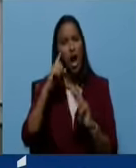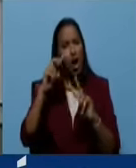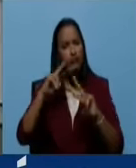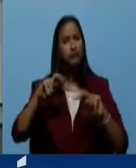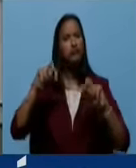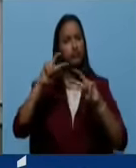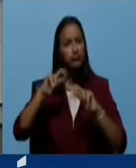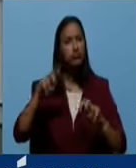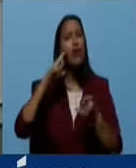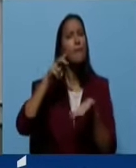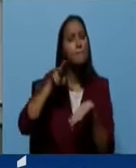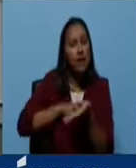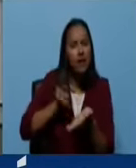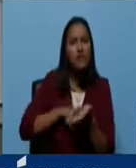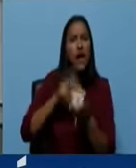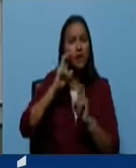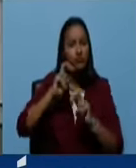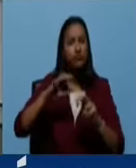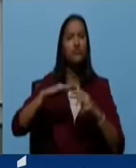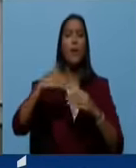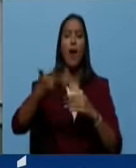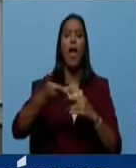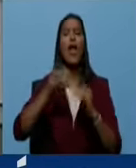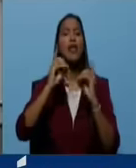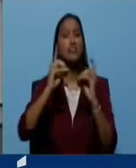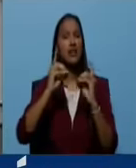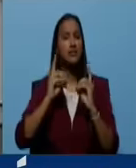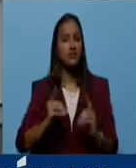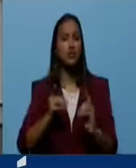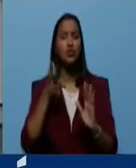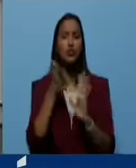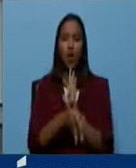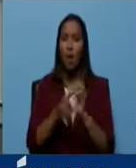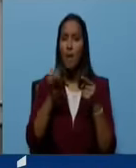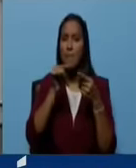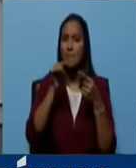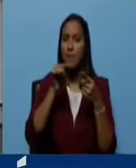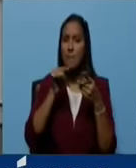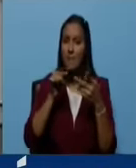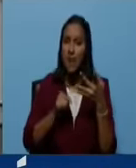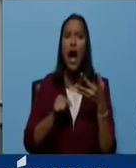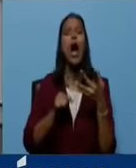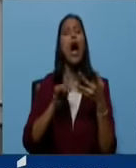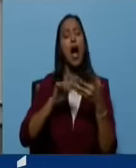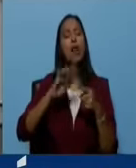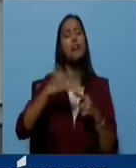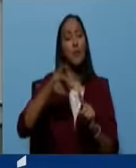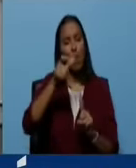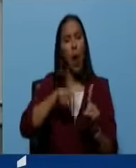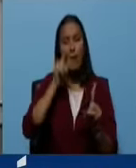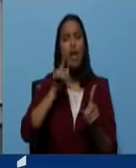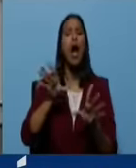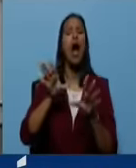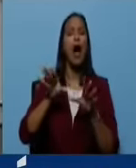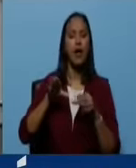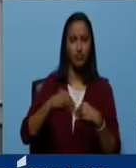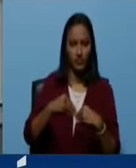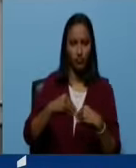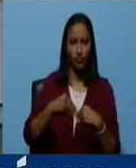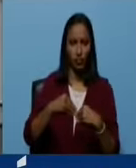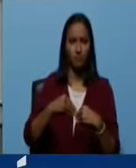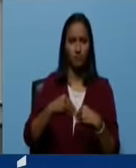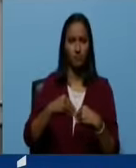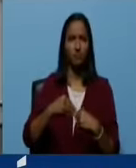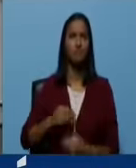de examinar, verificar y decidir los puntos controvertidos, consecuencia de la jornada electoral celebrada, labor